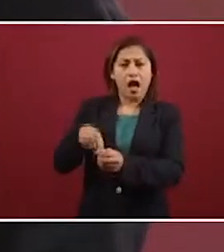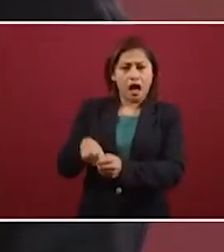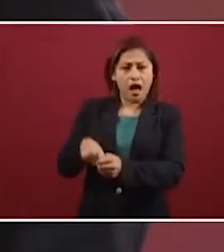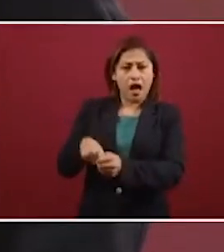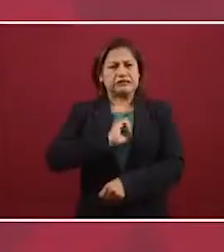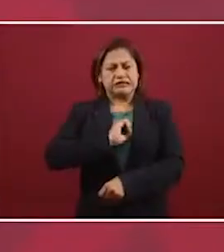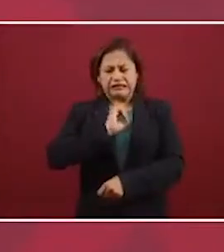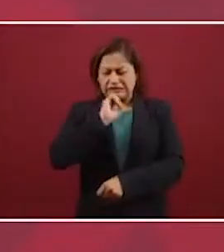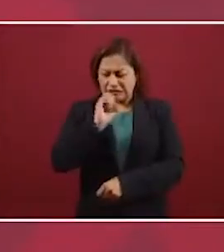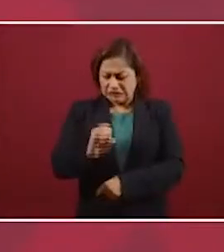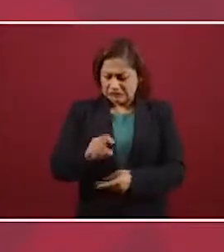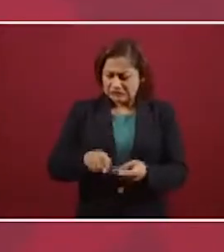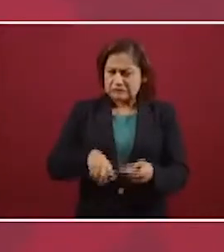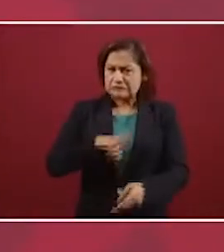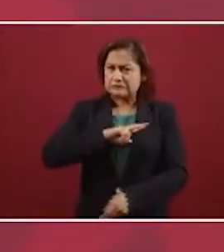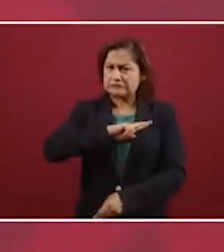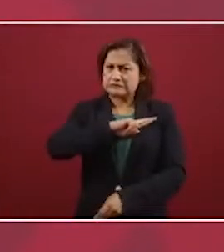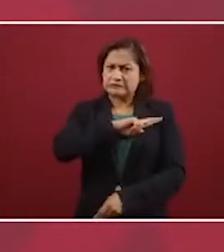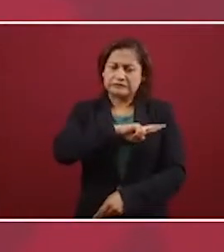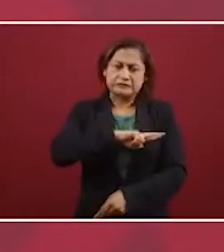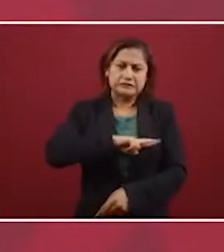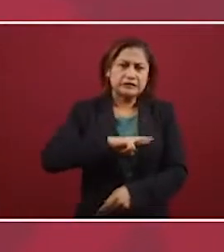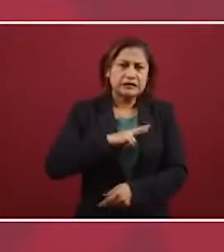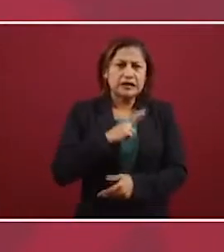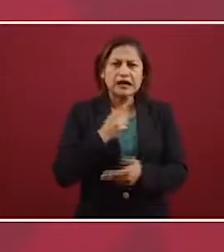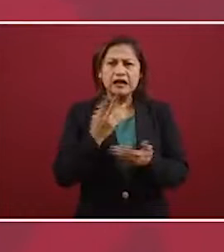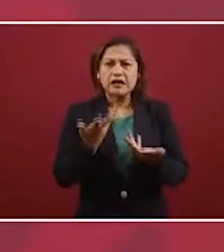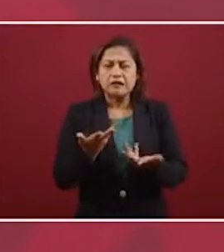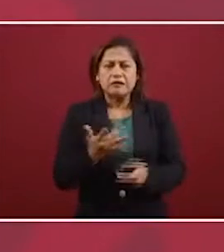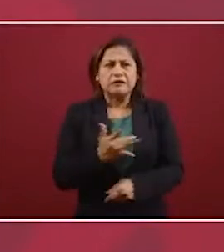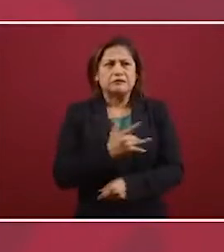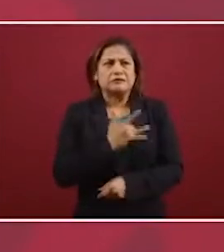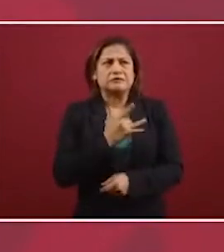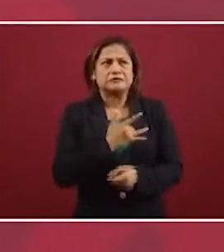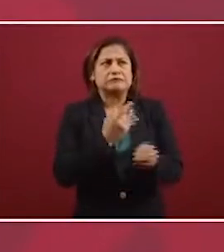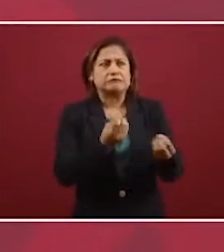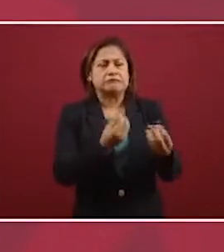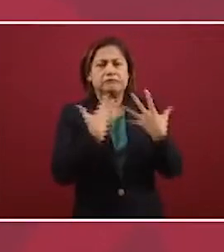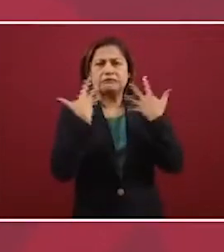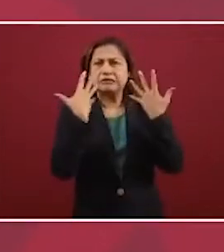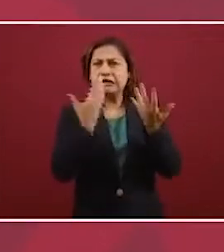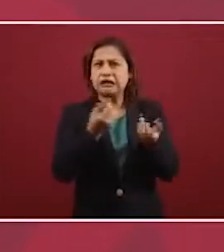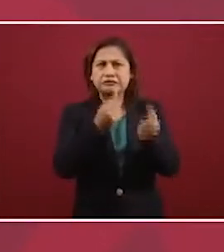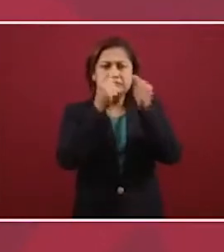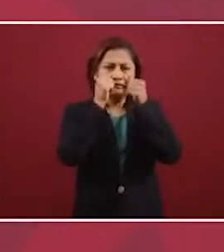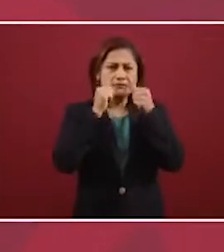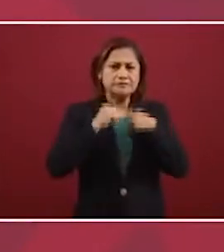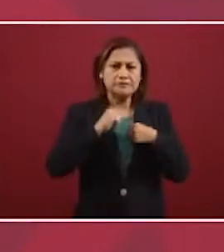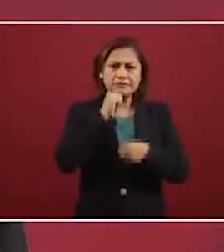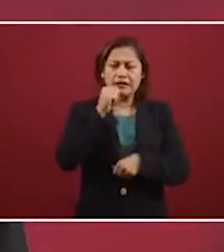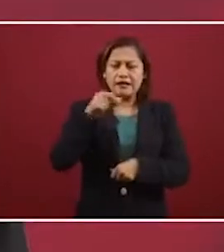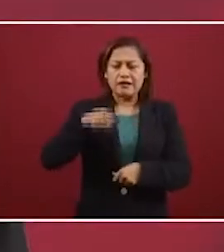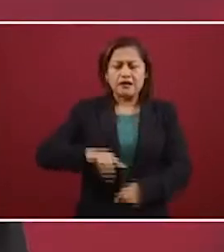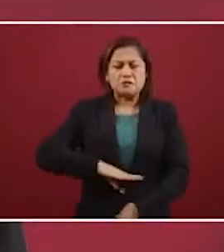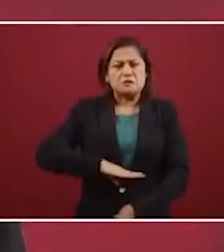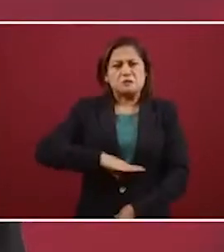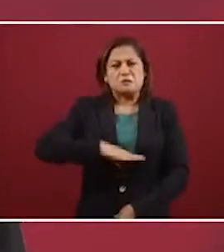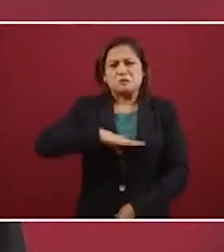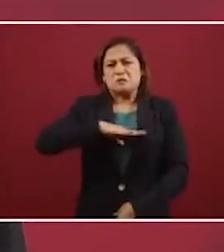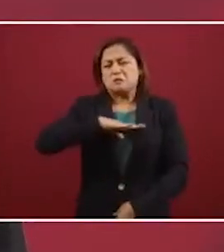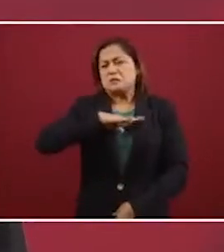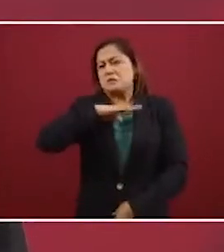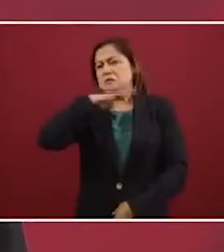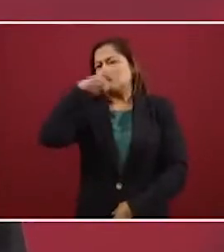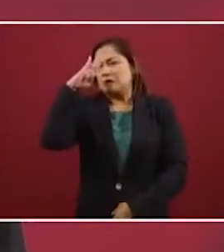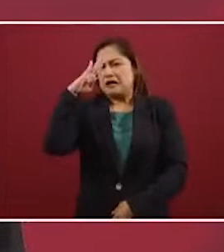avanza en el combate a la inseguridad. También dijo que en Veracruz, tanto el gobierno estatal como el federal heredaron un problema